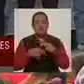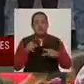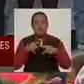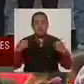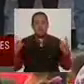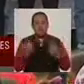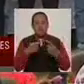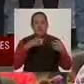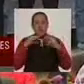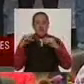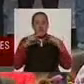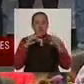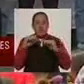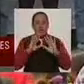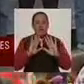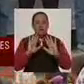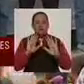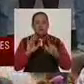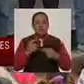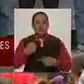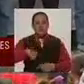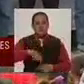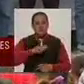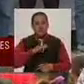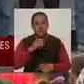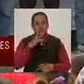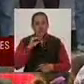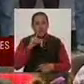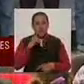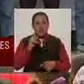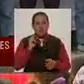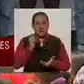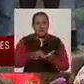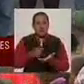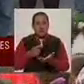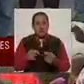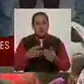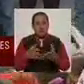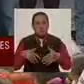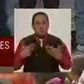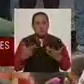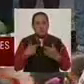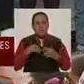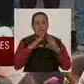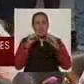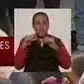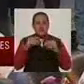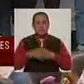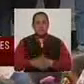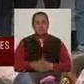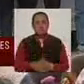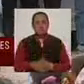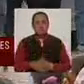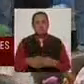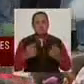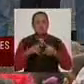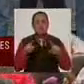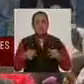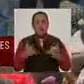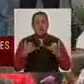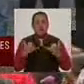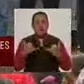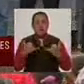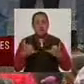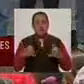en idioma español, en el castellano que usamos los peruanos, pero en esta situación, en